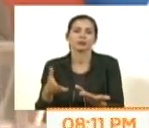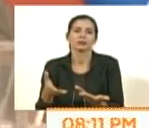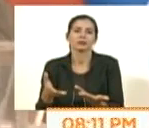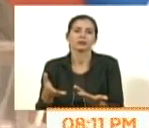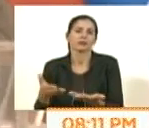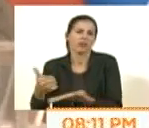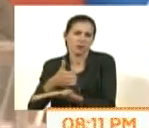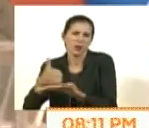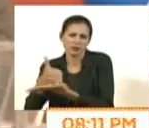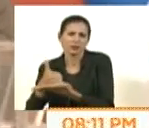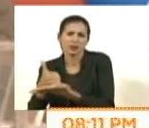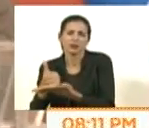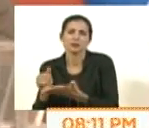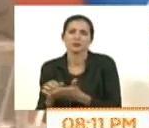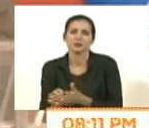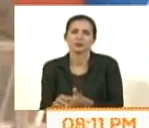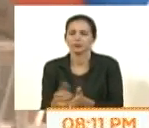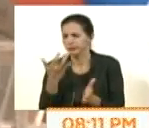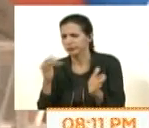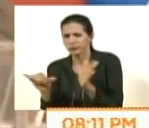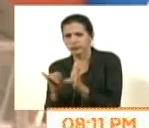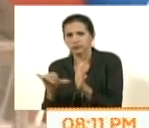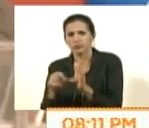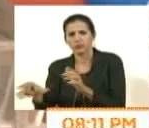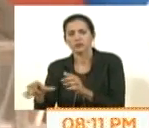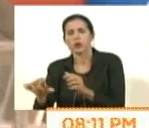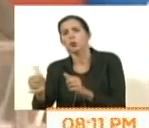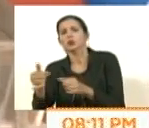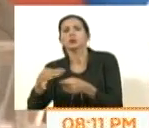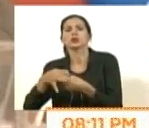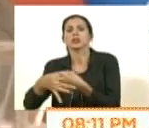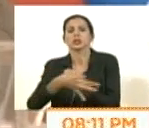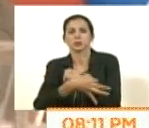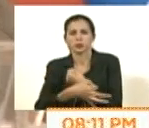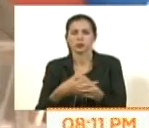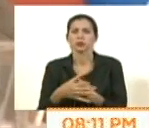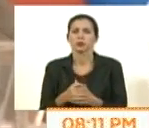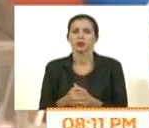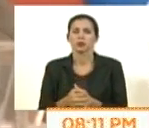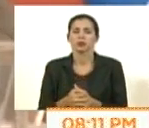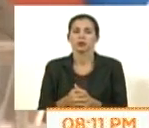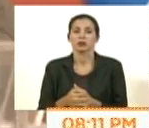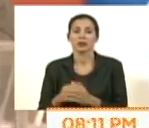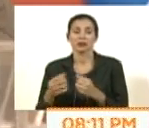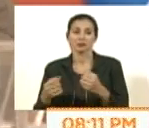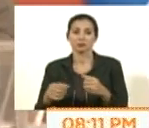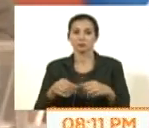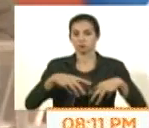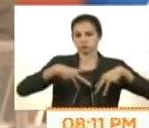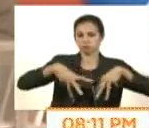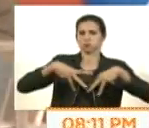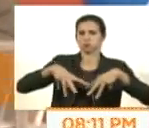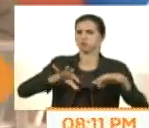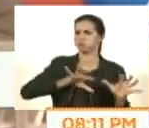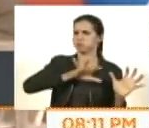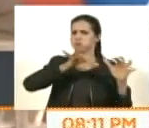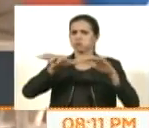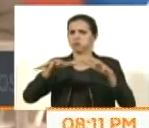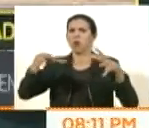droguería en el municipio de San Francisco del estado Zulia. El vehículo